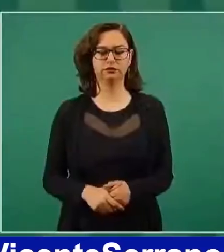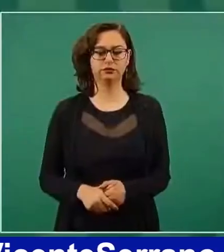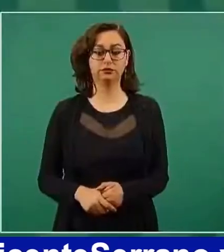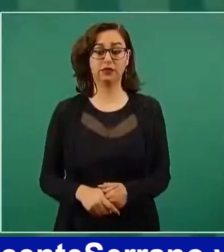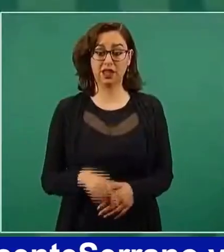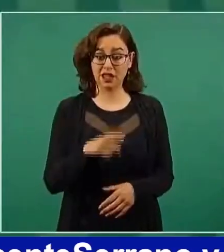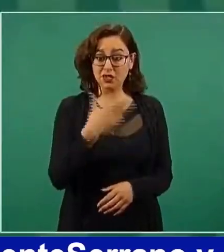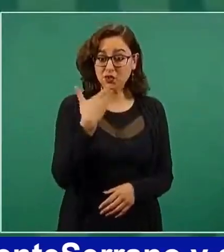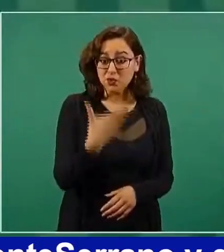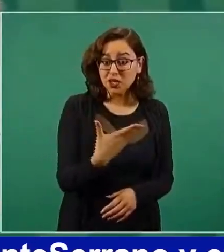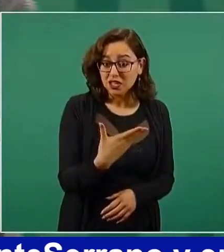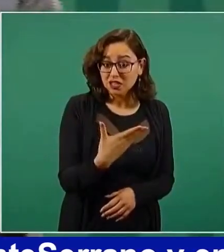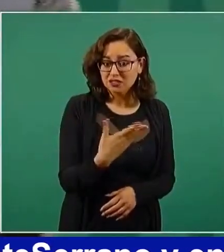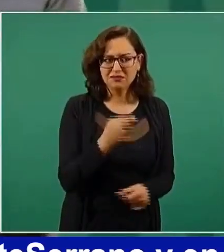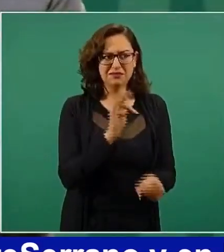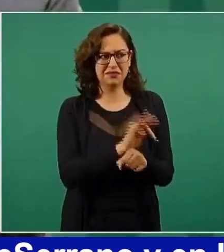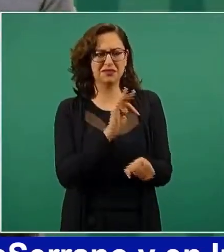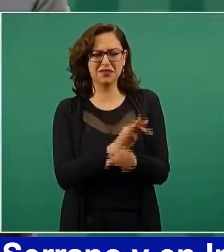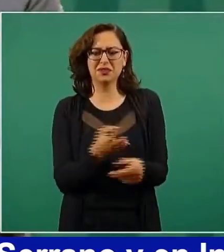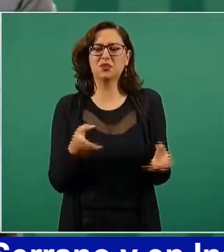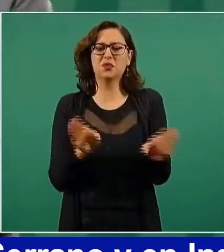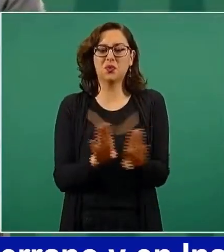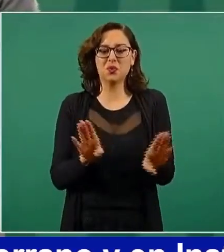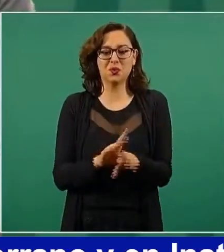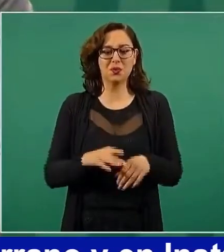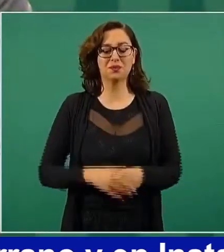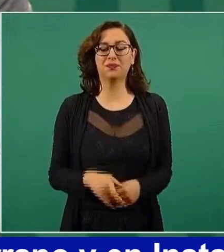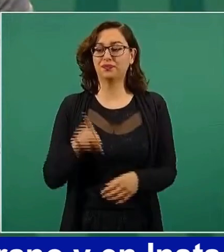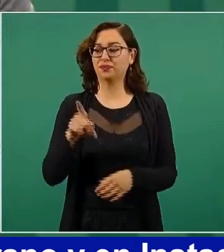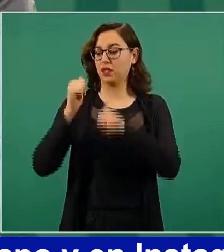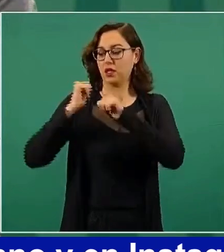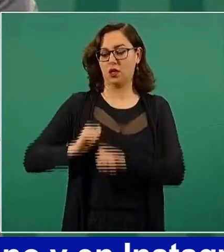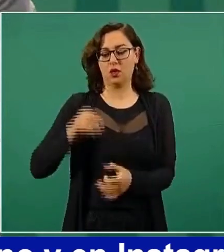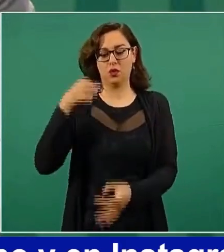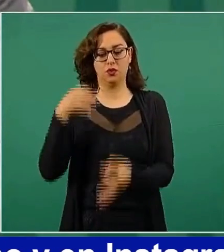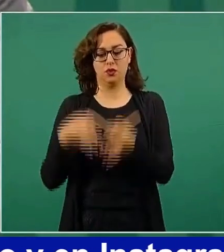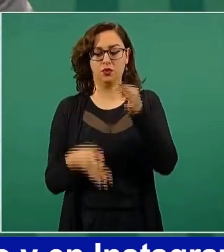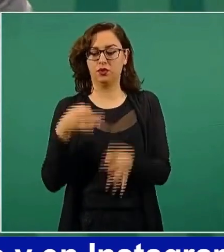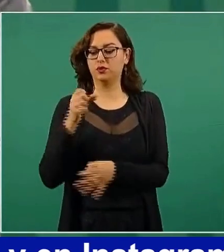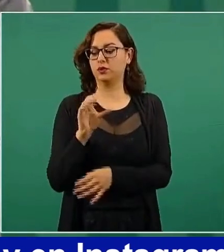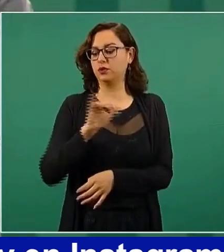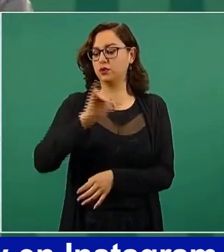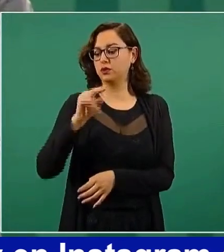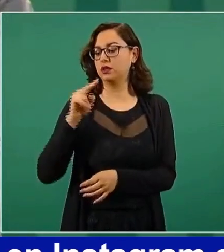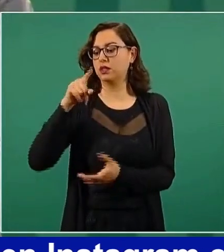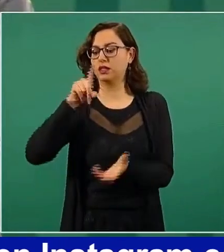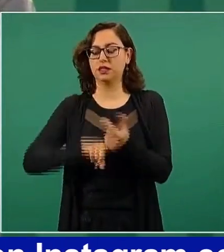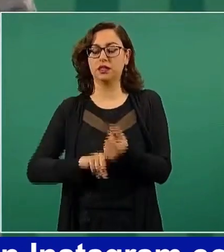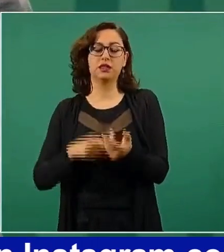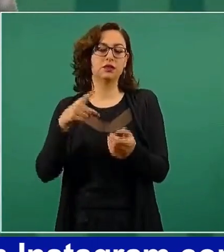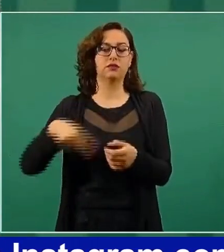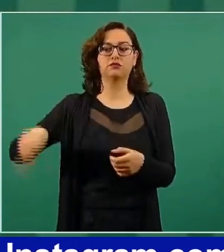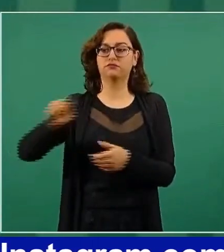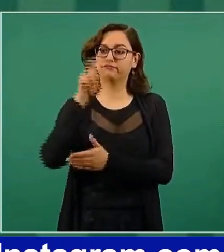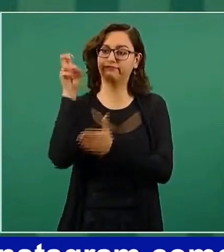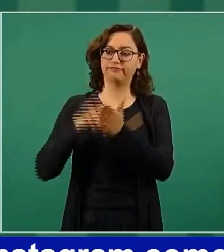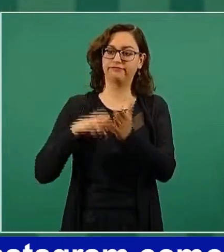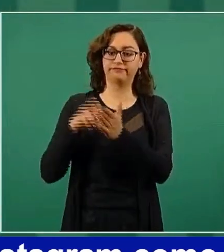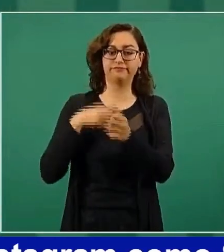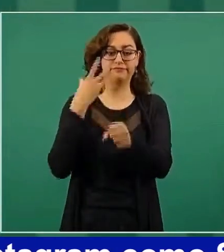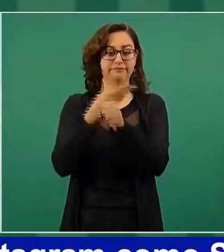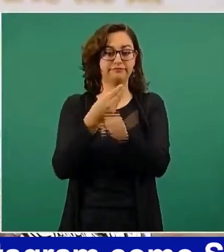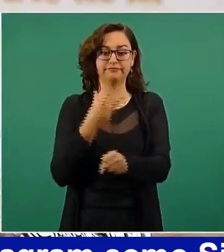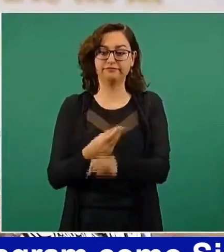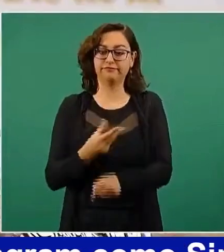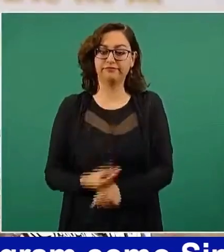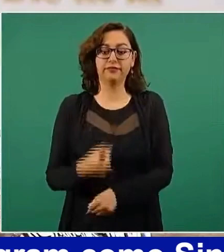Bueno, necesitamos reformar el poder legislativo, se está haciendo, y eso está en manos del